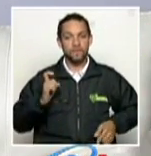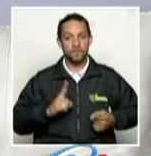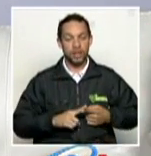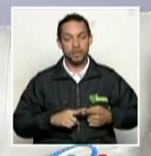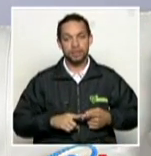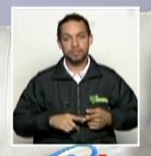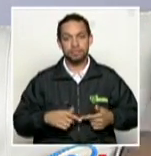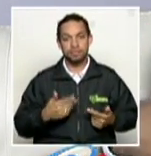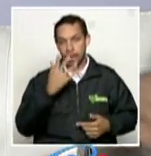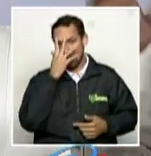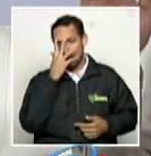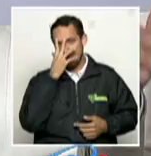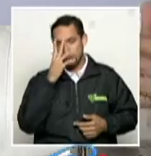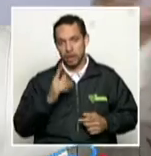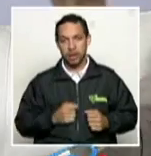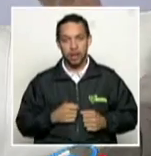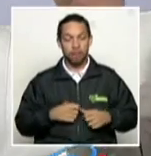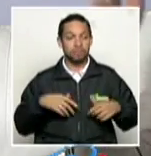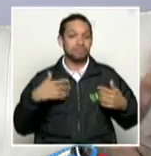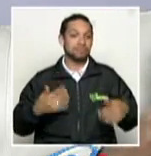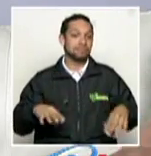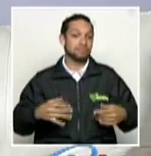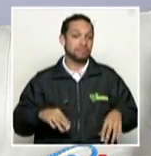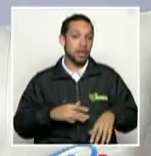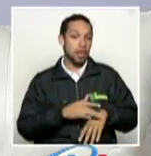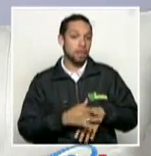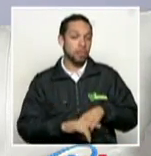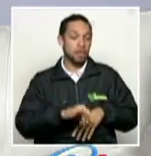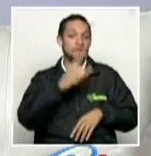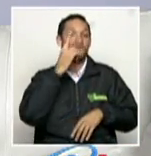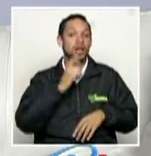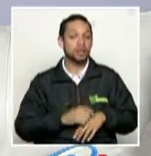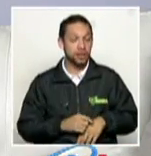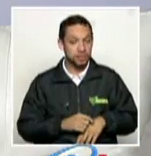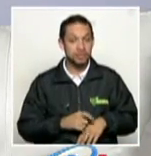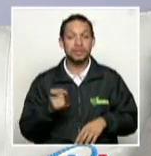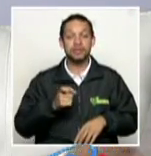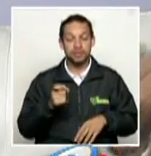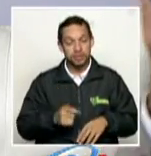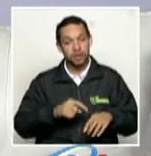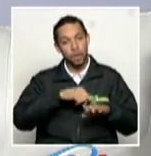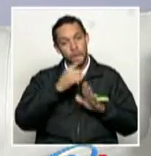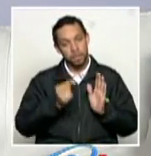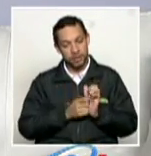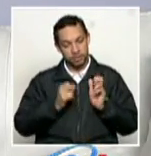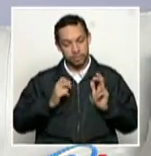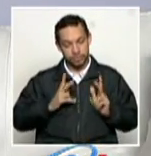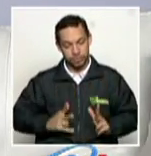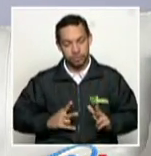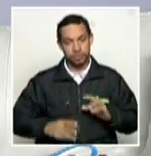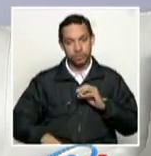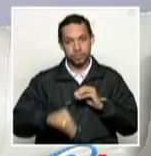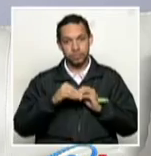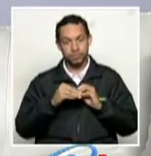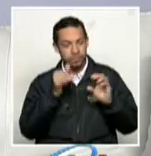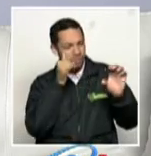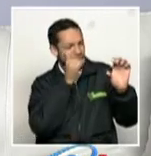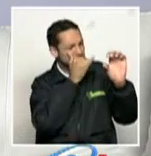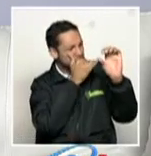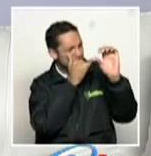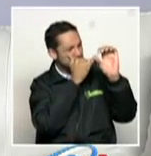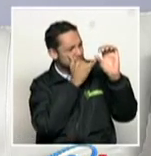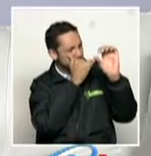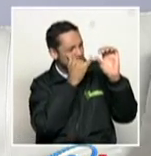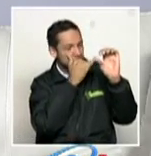blusa. Entonces va a ir en brasier para la calle, así queda un examen incompleto. Nosotros hacemos entonces citología, colposcopia, ecografía y cita